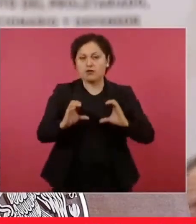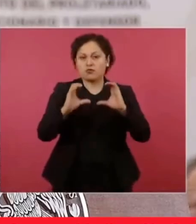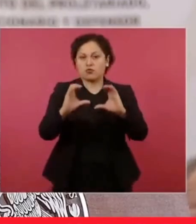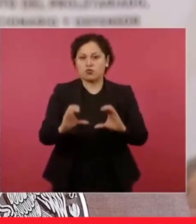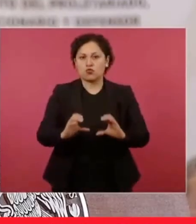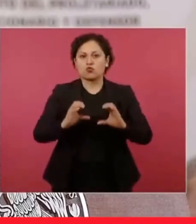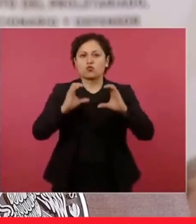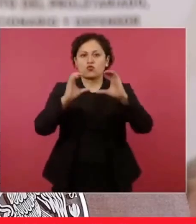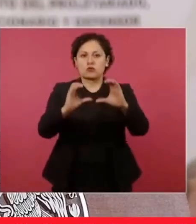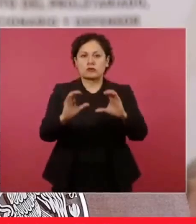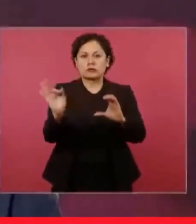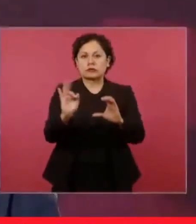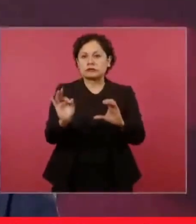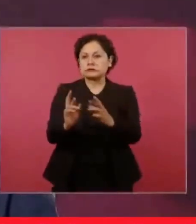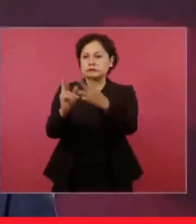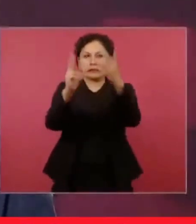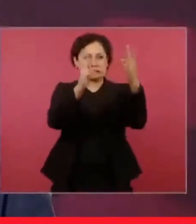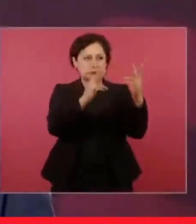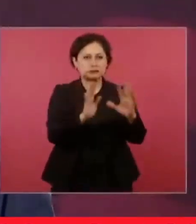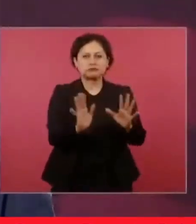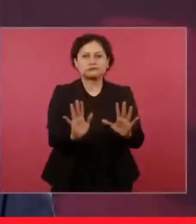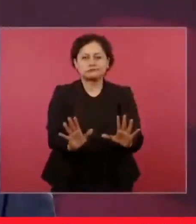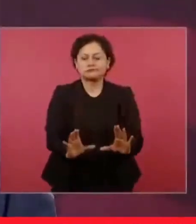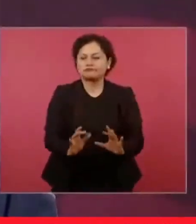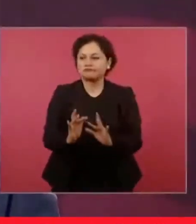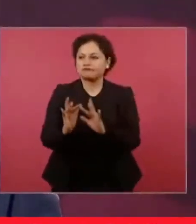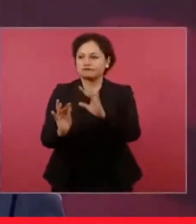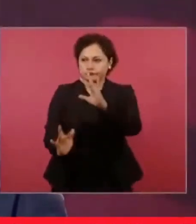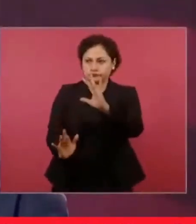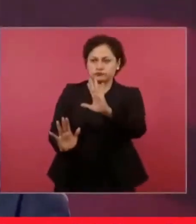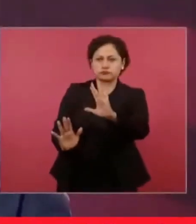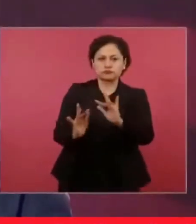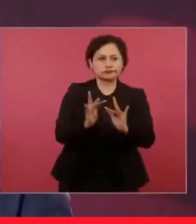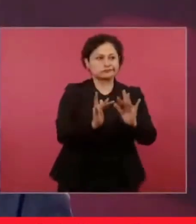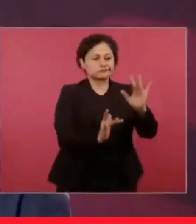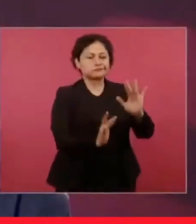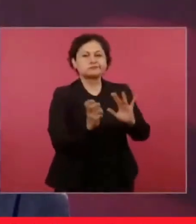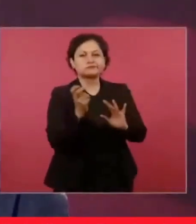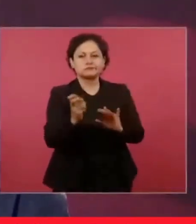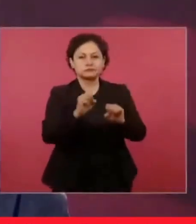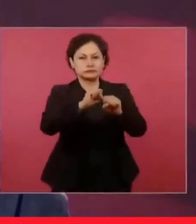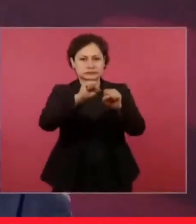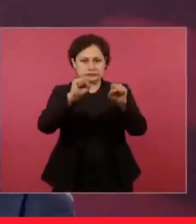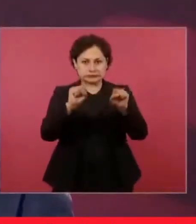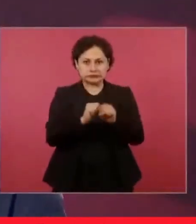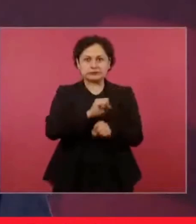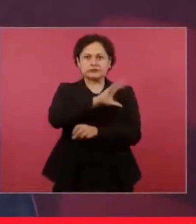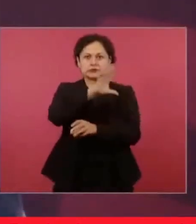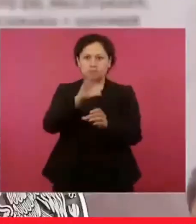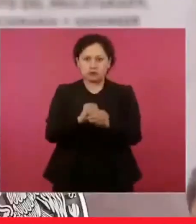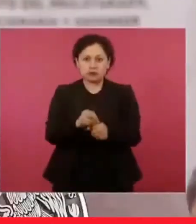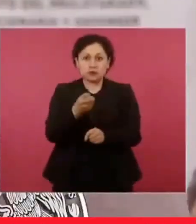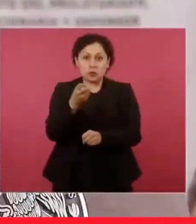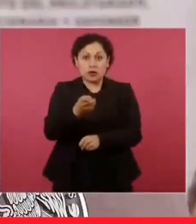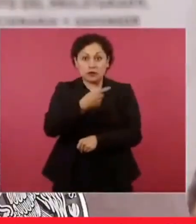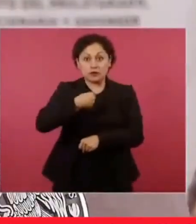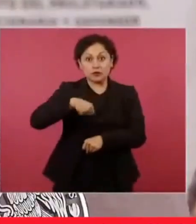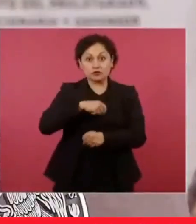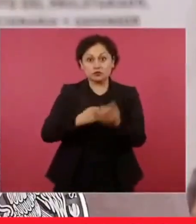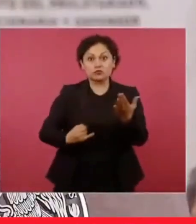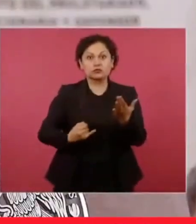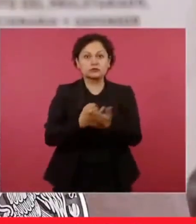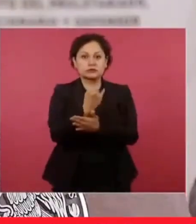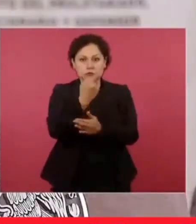mayor afectación en todo el sistema. Es decir, mediante su ejecución se limita el impacto que puede tener